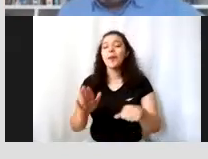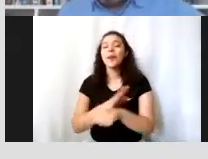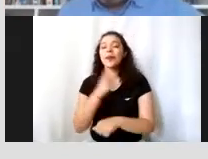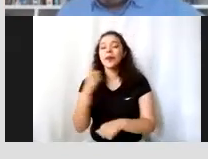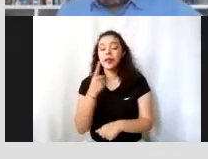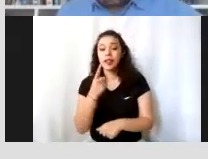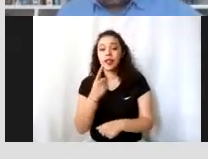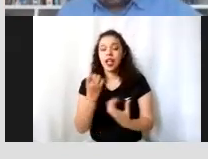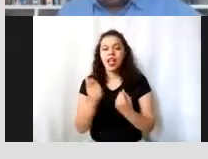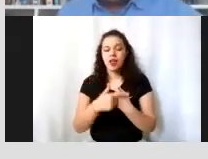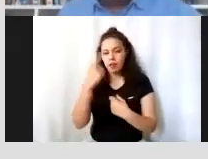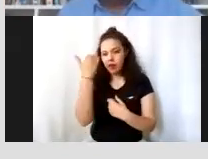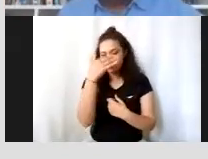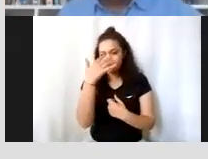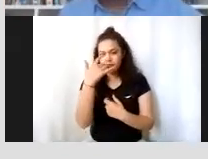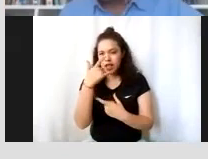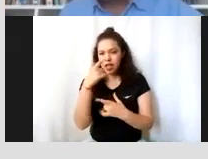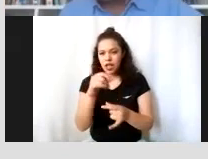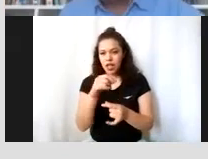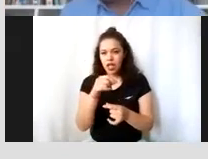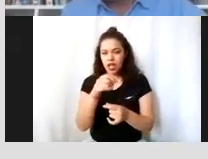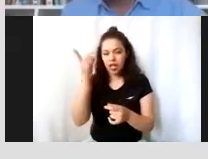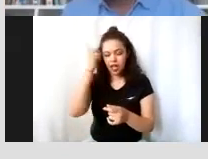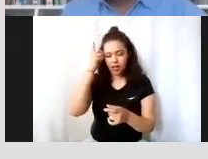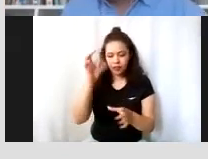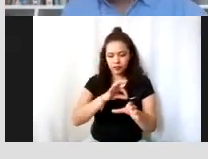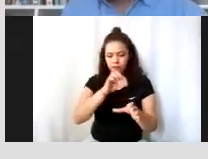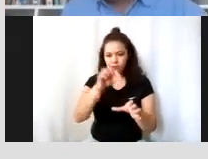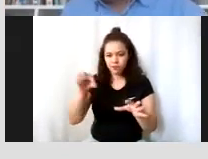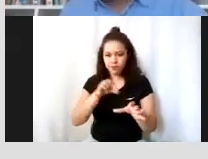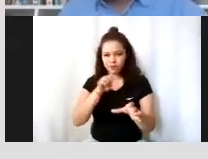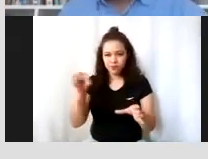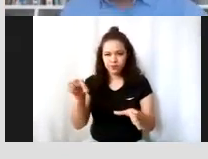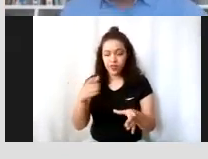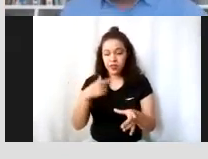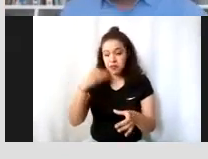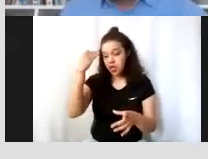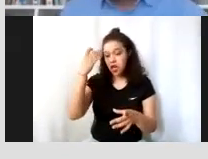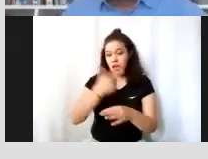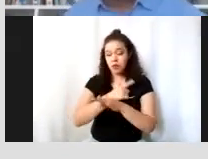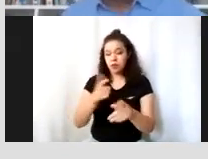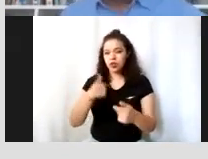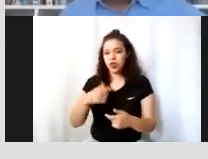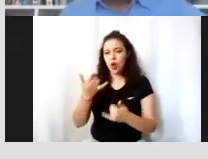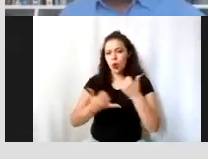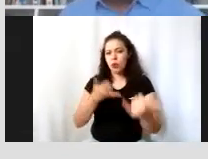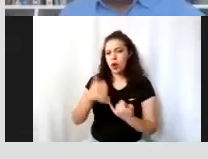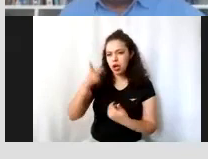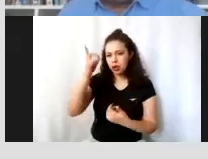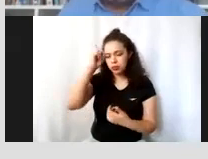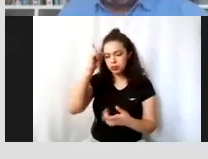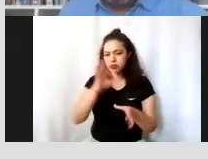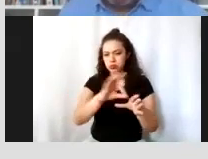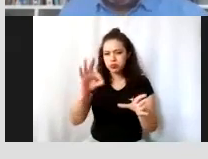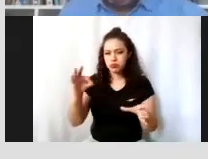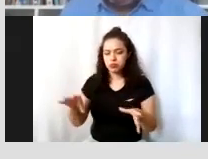pasatiempo podría ser el ajedrez. Eso revela un dato personal mío. Si yo les digo, yo mi tiempo libre lo dedico al ajedrez o lo dedico